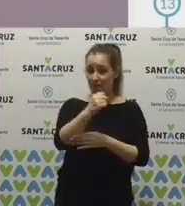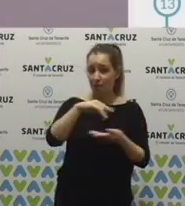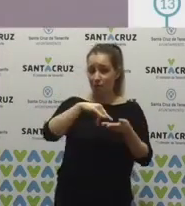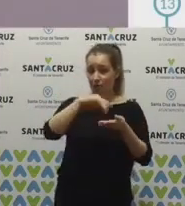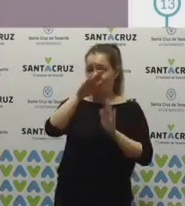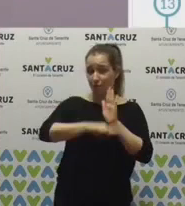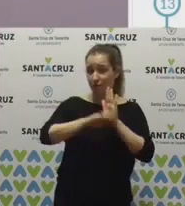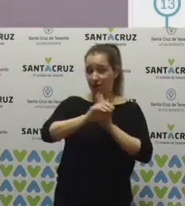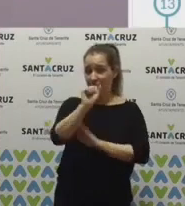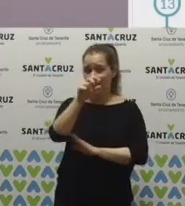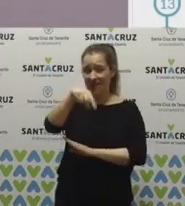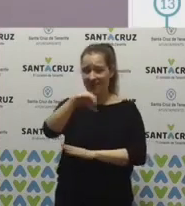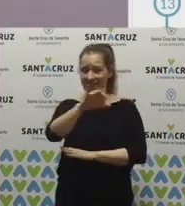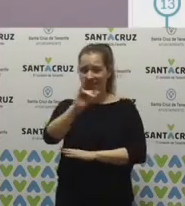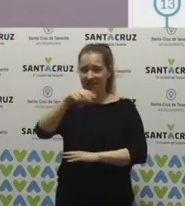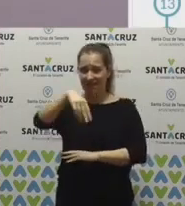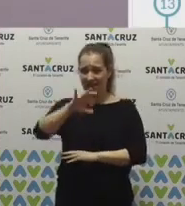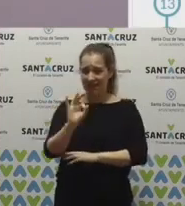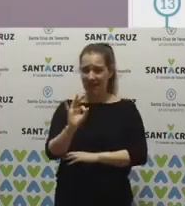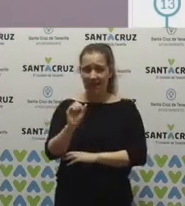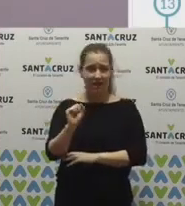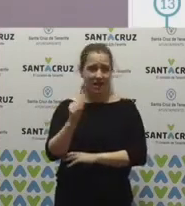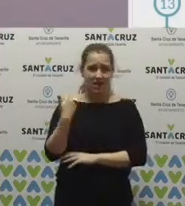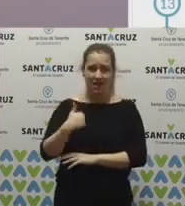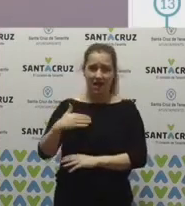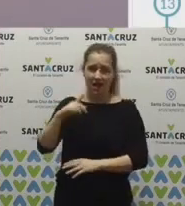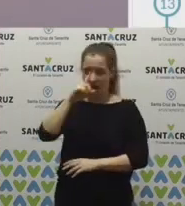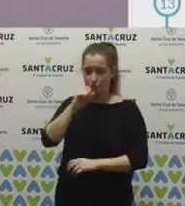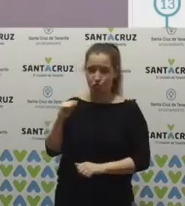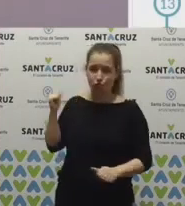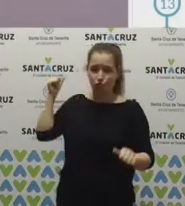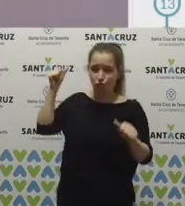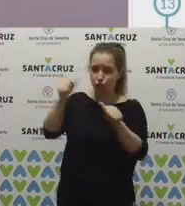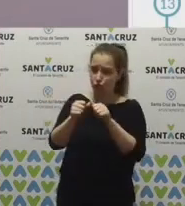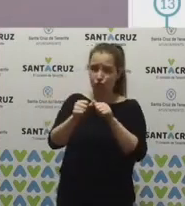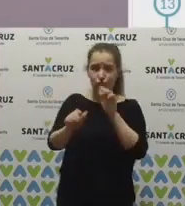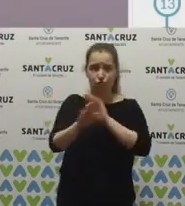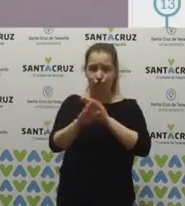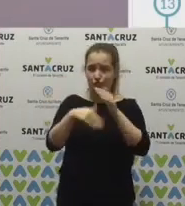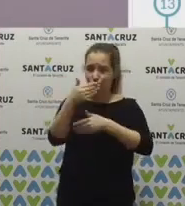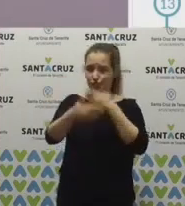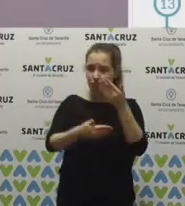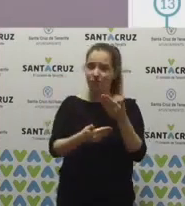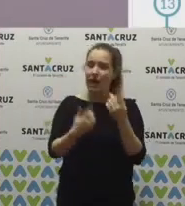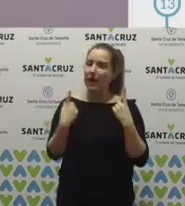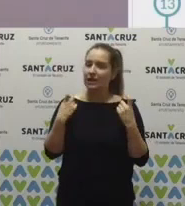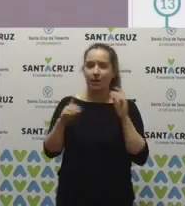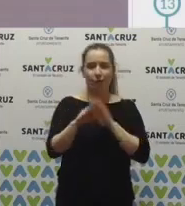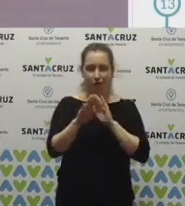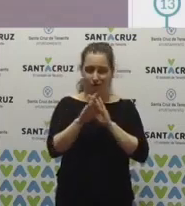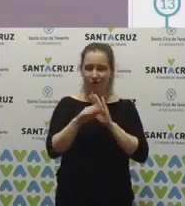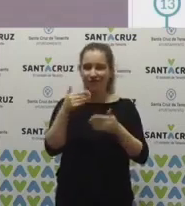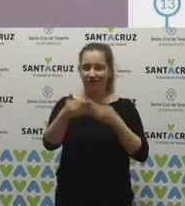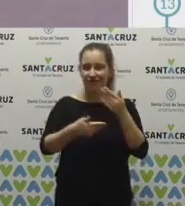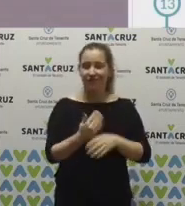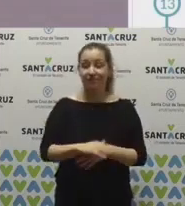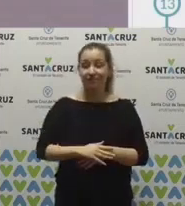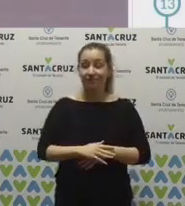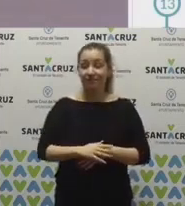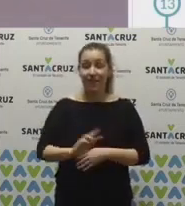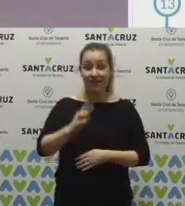durante muchos años prácticamente tres años y que tan necesario es después en segundo lugar doña